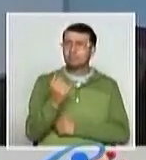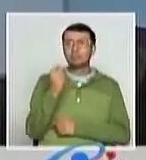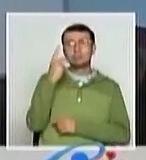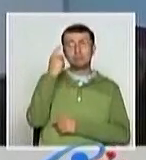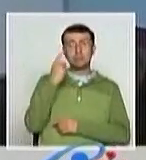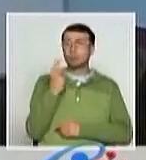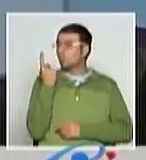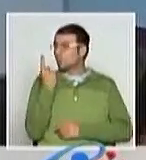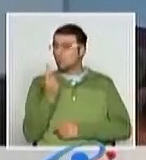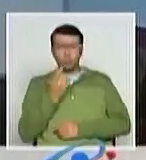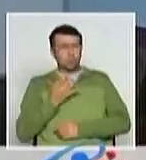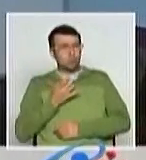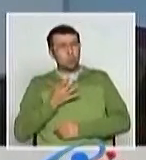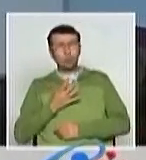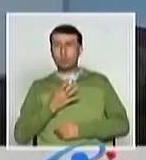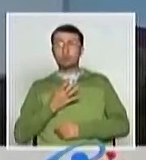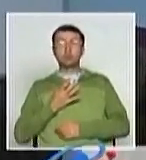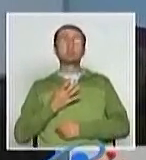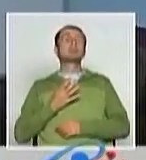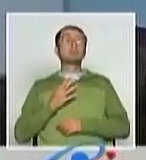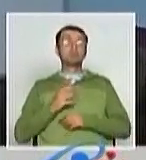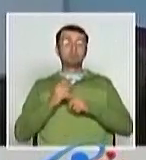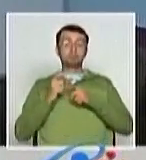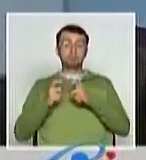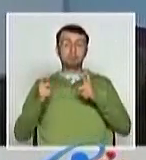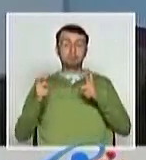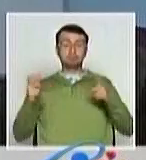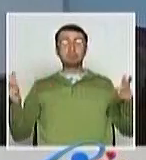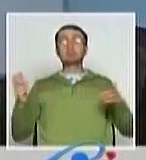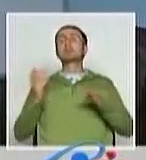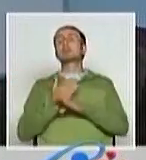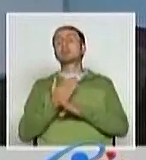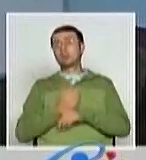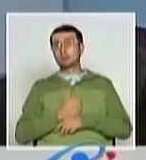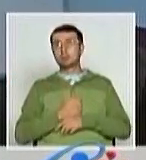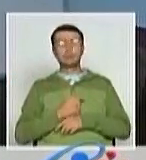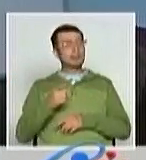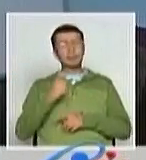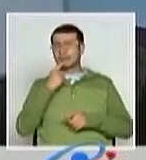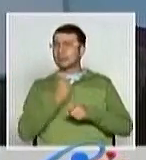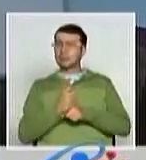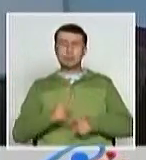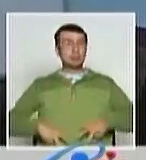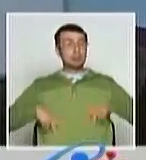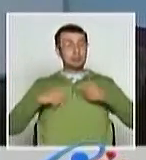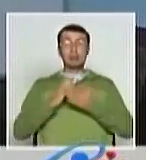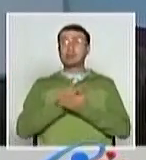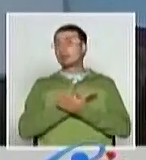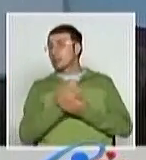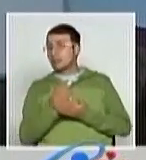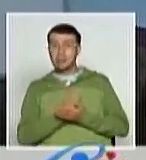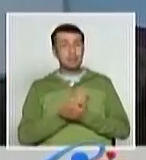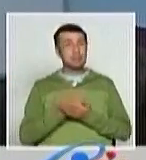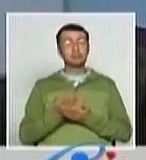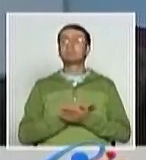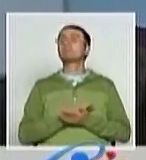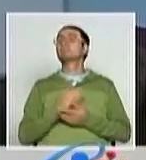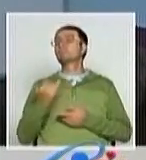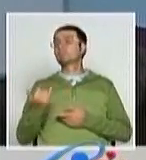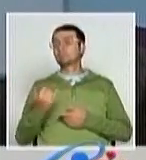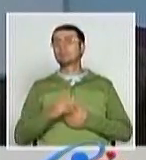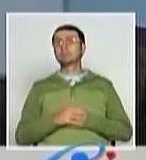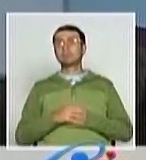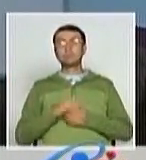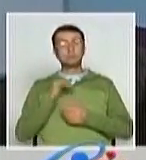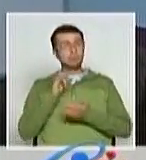solo dolor giganta un problema y altera la vida de una manera donde el malestar es el rey de esa vida